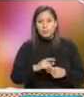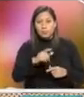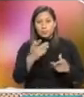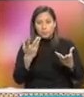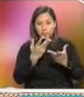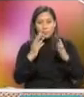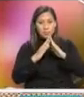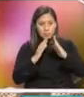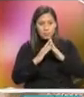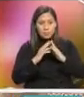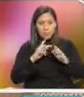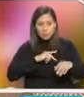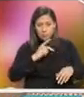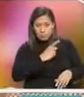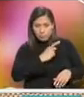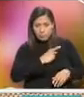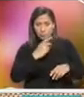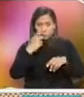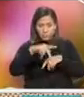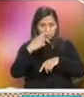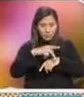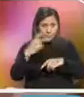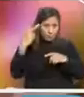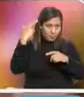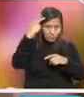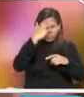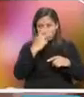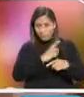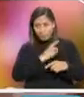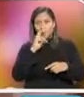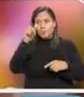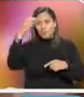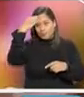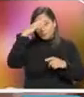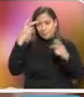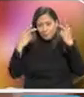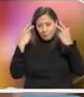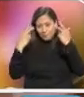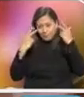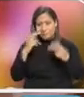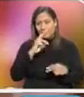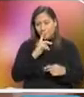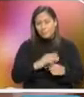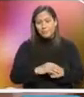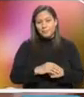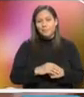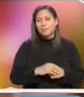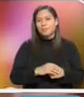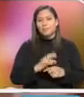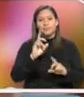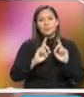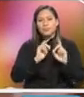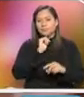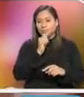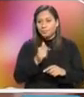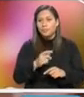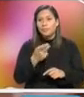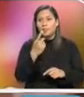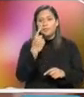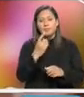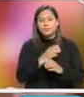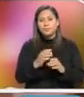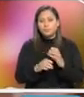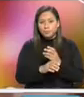Realizarlas en casa es riesgoso. Muy riesgoso, tenemos que ir con un especialista, eso ni dudarlo. Exactamente, una de las cosas que